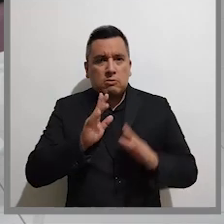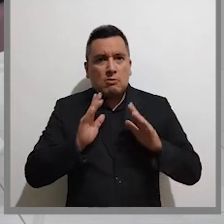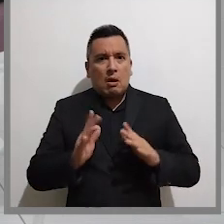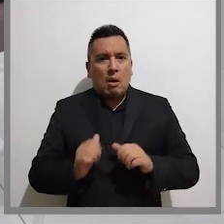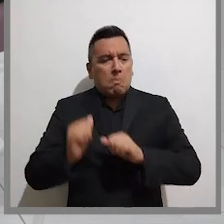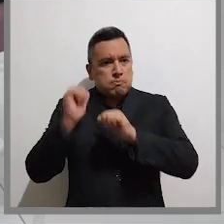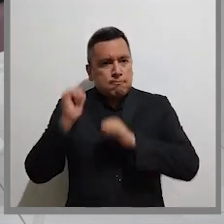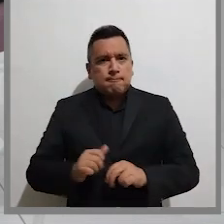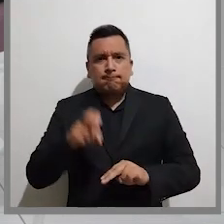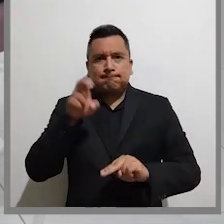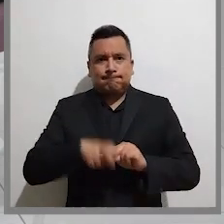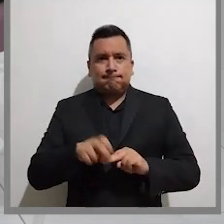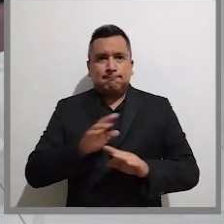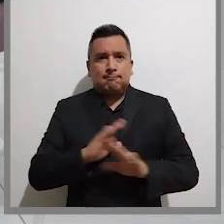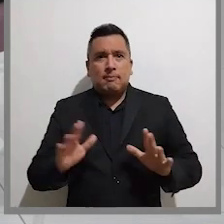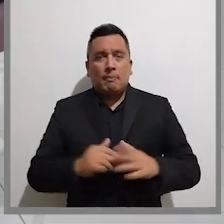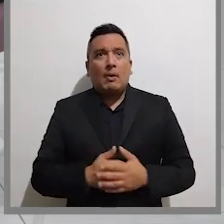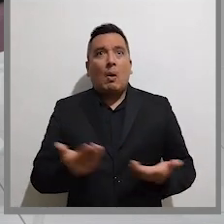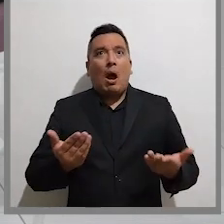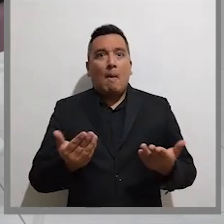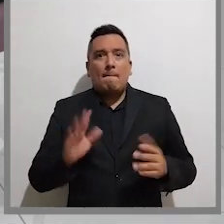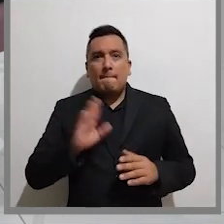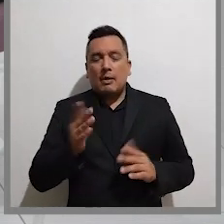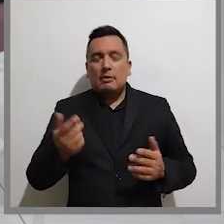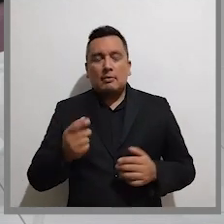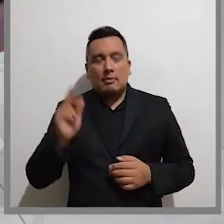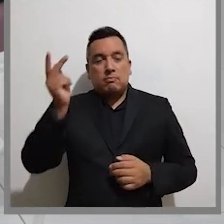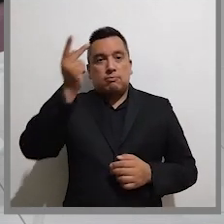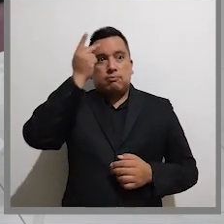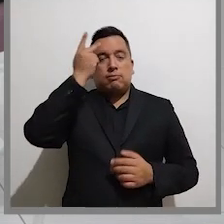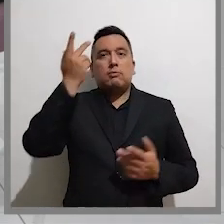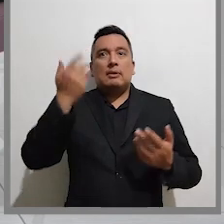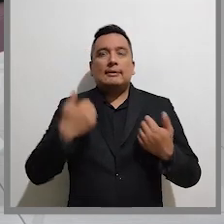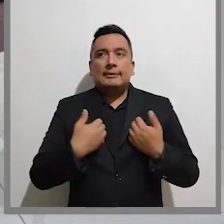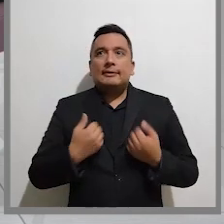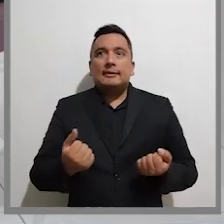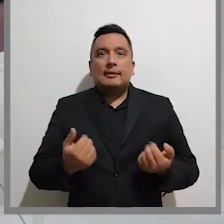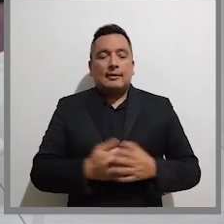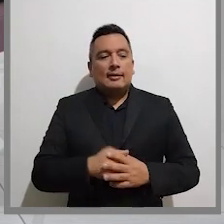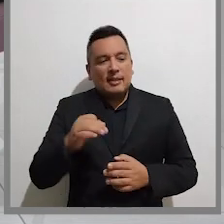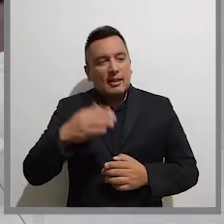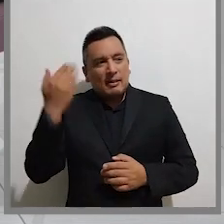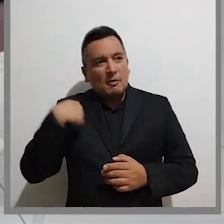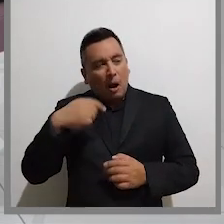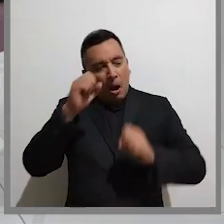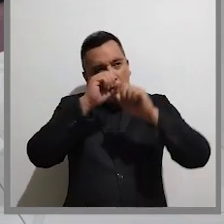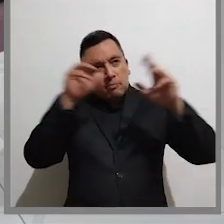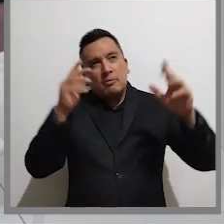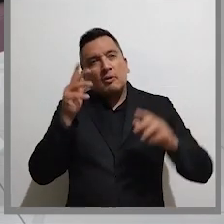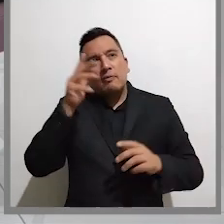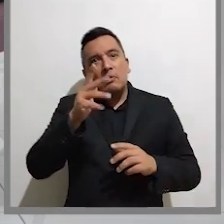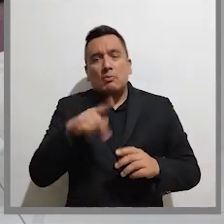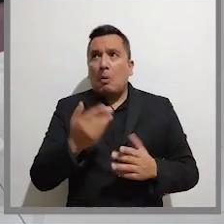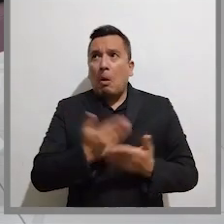realmente está ocupando un puesto importante, cambia la connotación y es una cosa distinta el verlo en papel, en verlo en leyes,